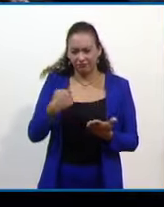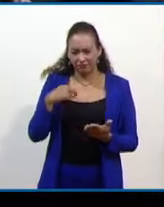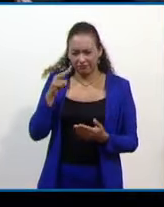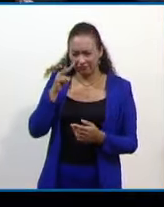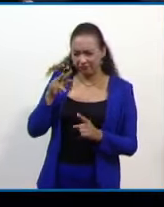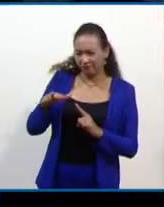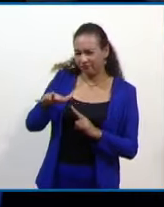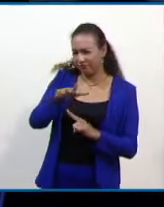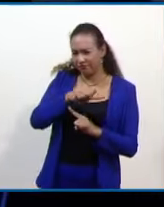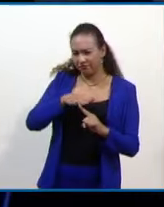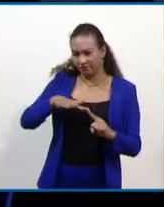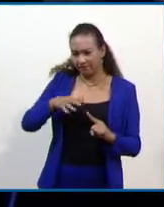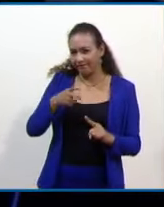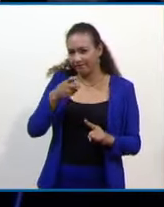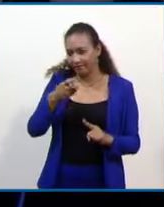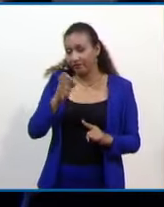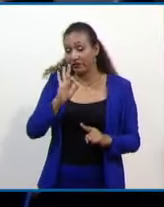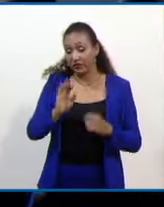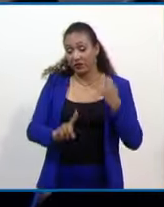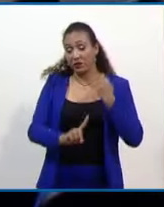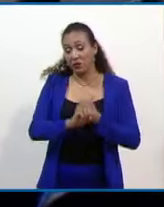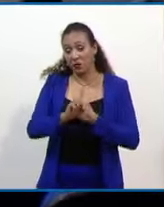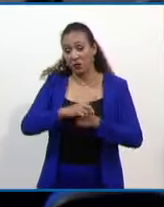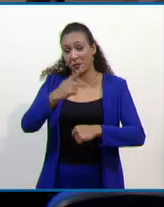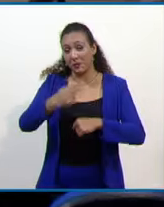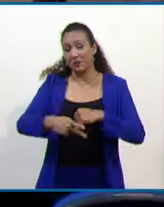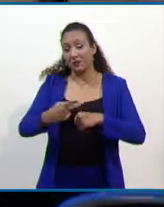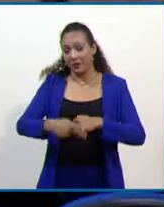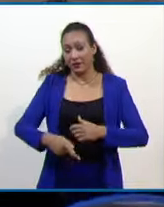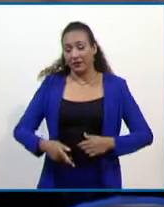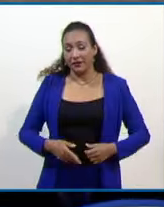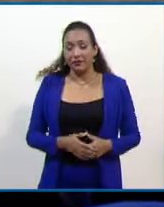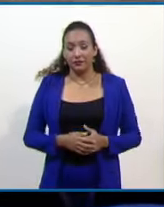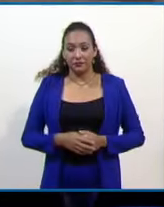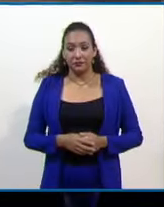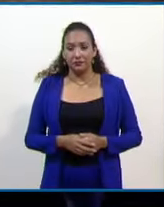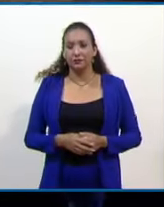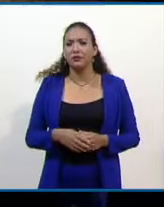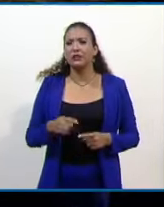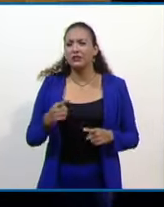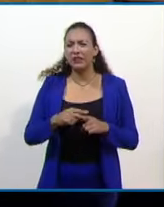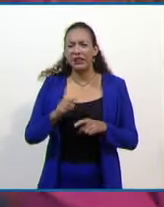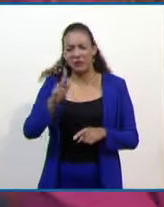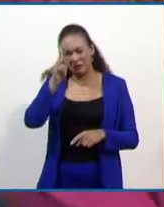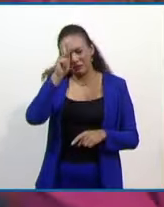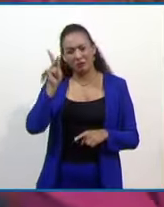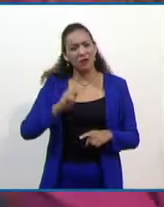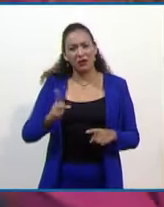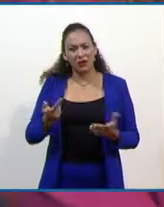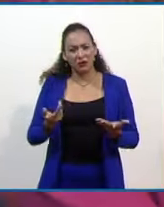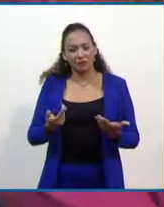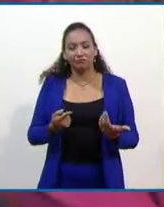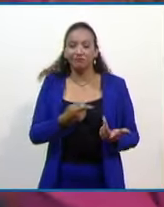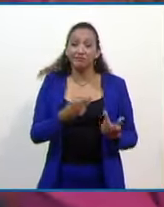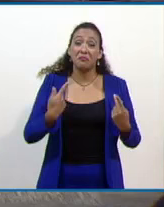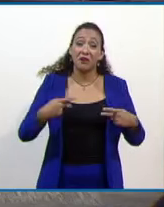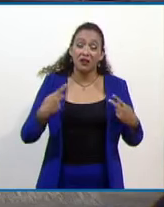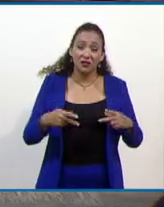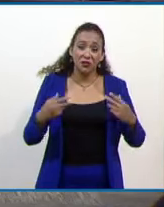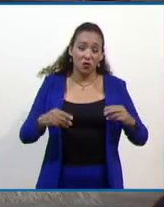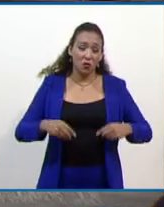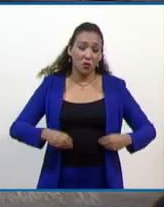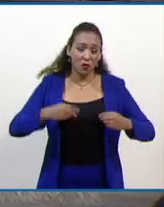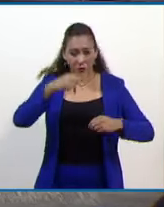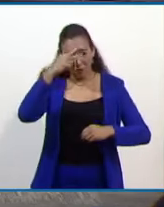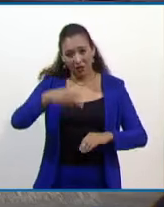pues puede terminar siendo un poco peligroso o incómodo, sobre todo para la sociedad en términos generales. Creo que es